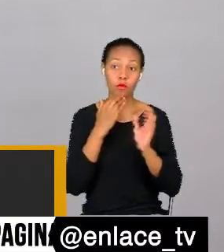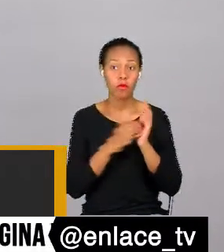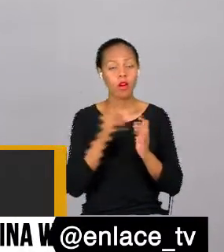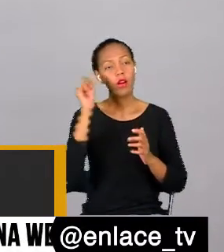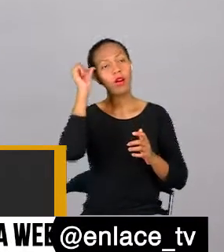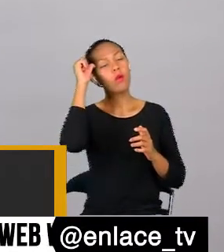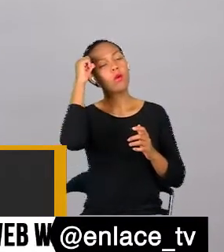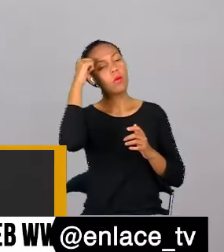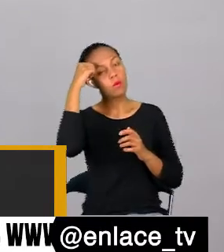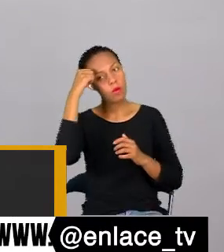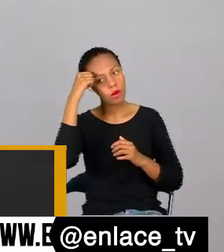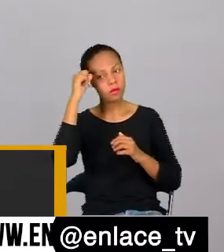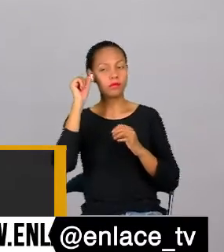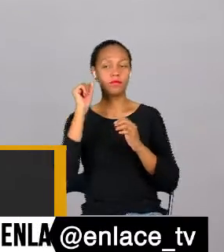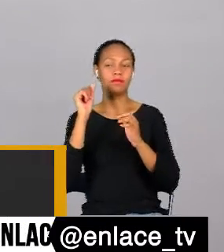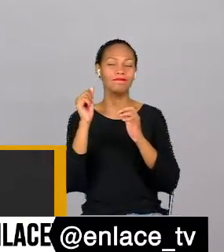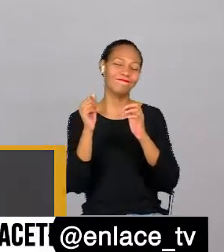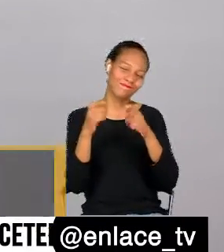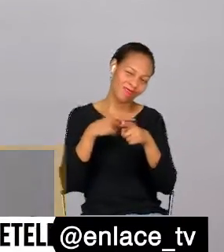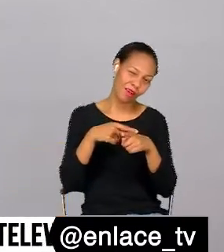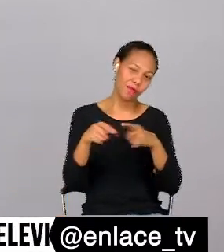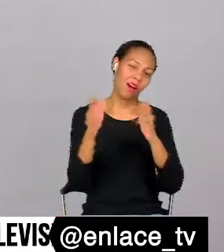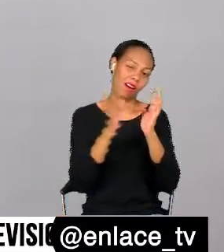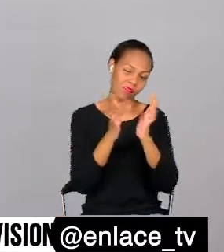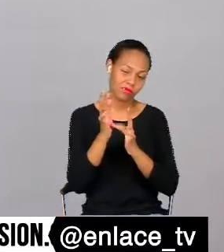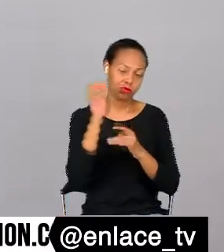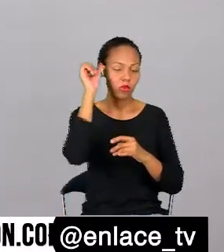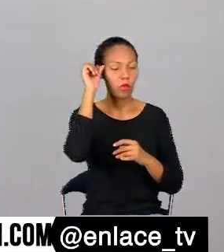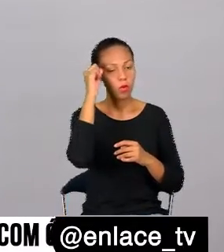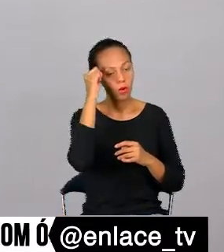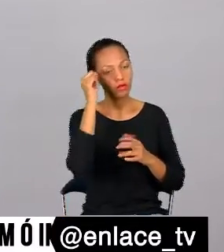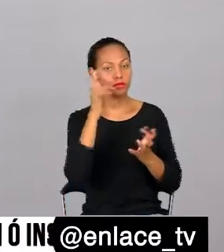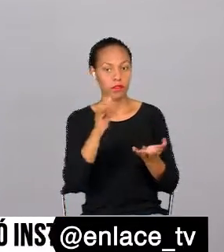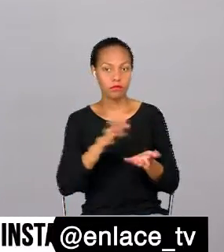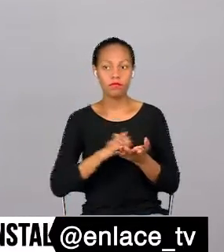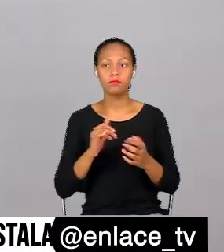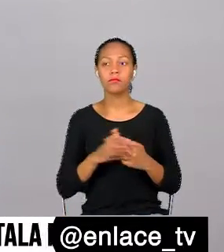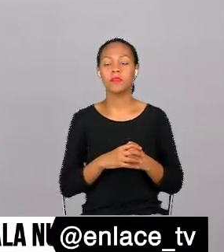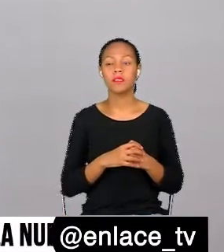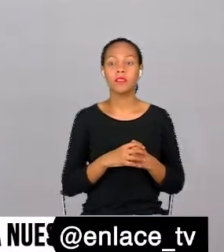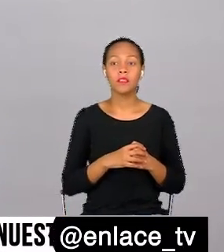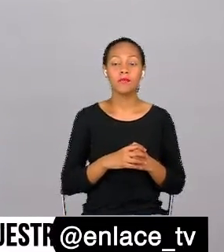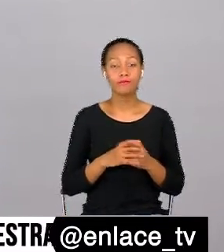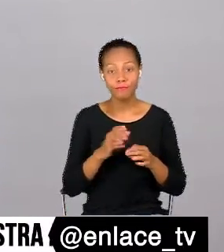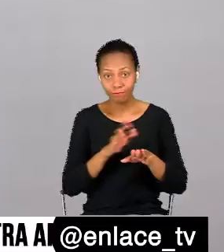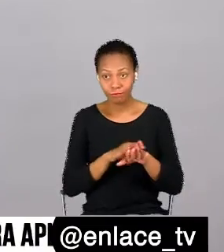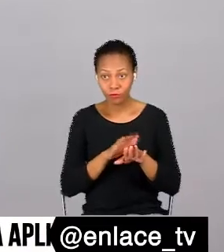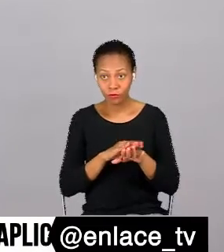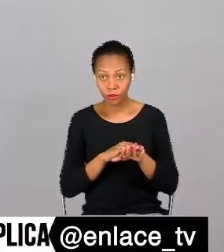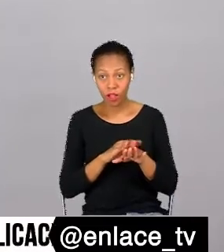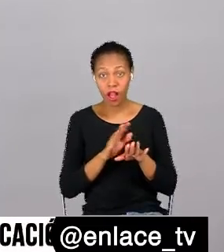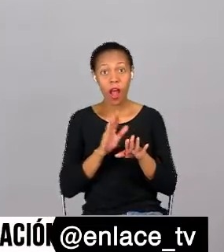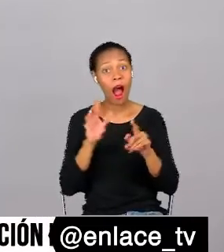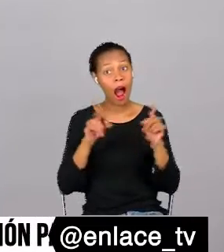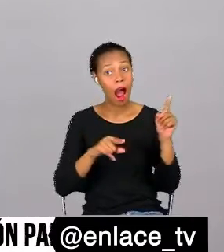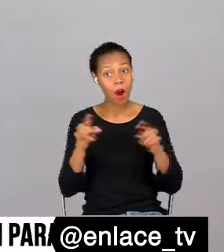celebración de la Semana Mayor o la Semana Santa. La idea es que evitemos el corte de aquellas palmas que se